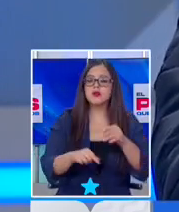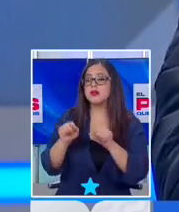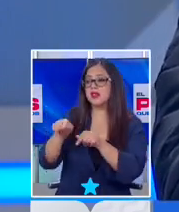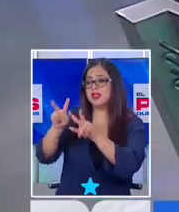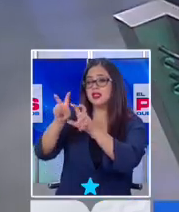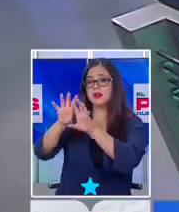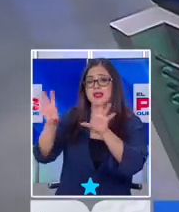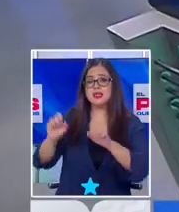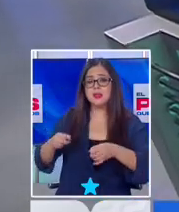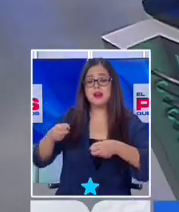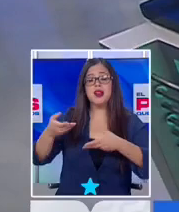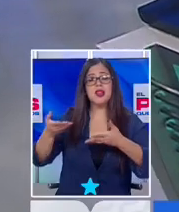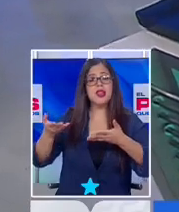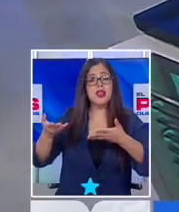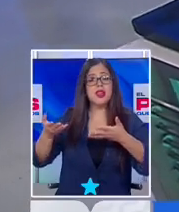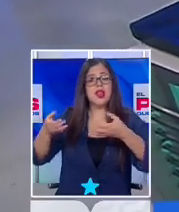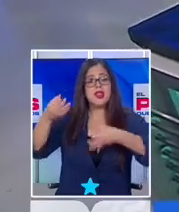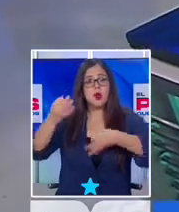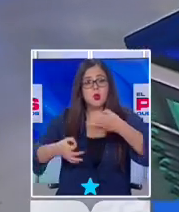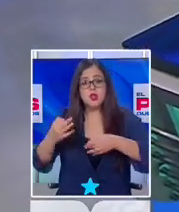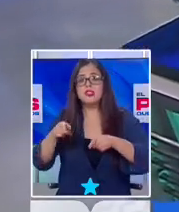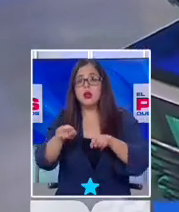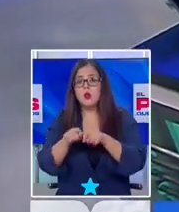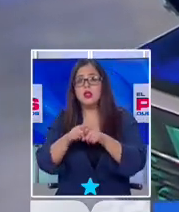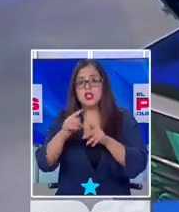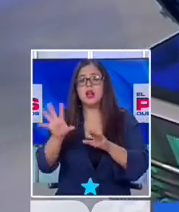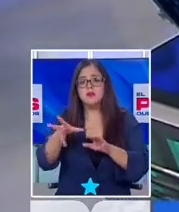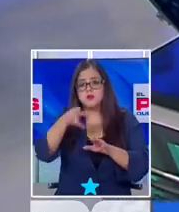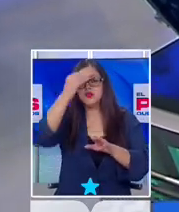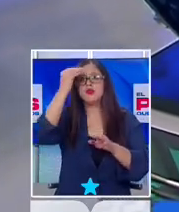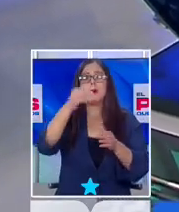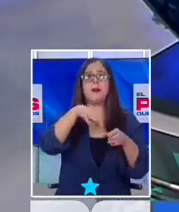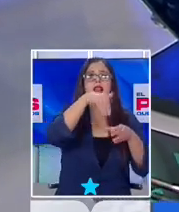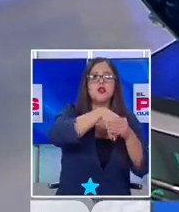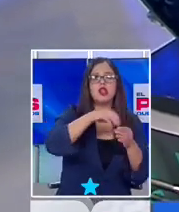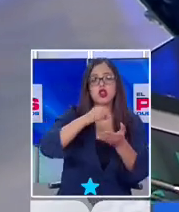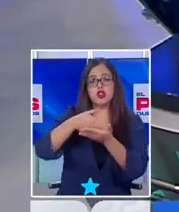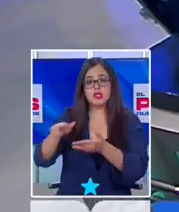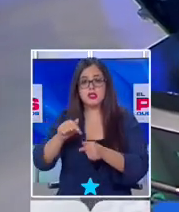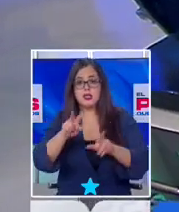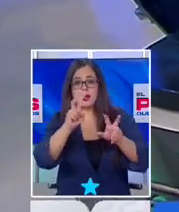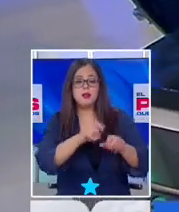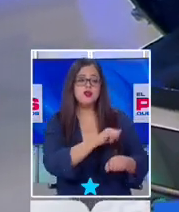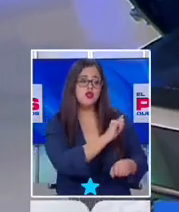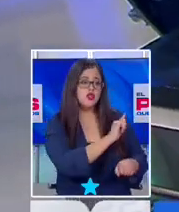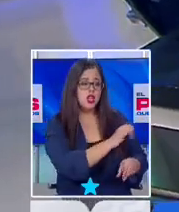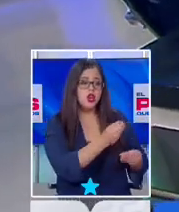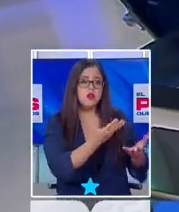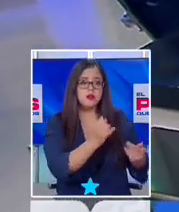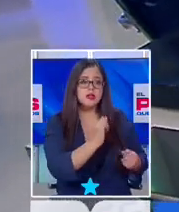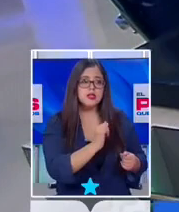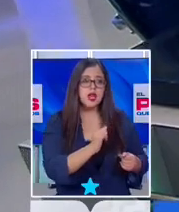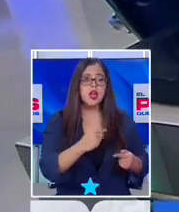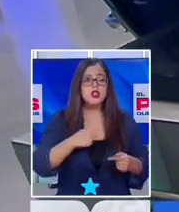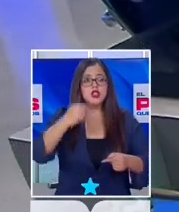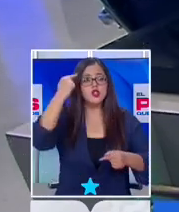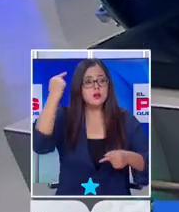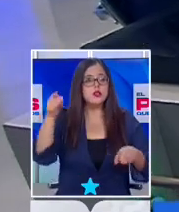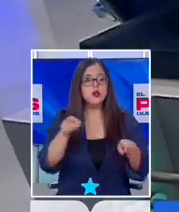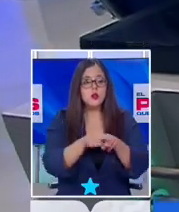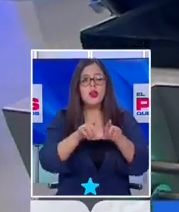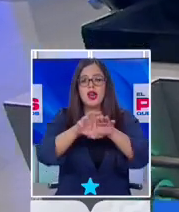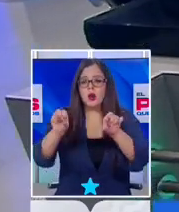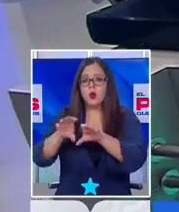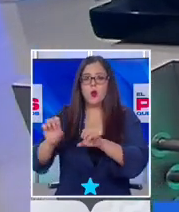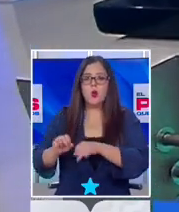conversación que finalmente toma la comisión para votar rechazar en general finalmente con absolutamente claro absolutamente y creo que se fue dando un